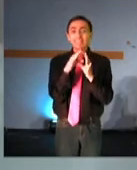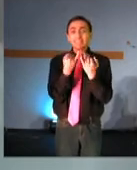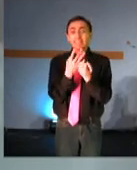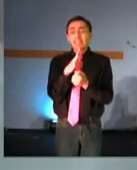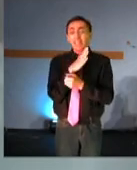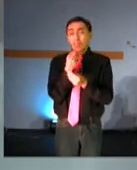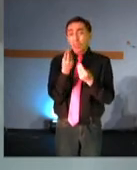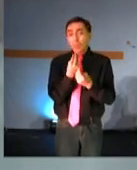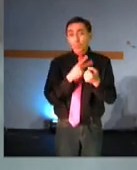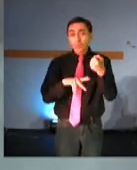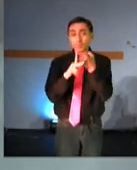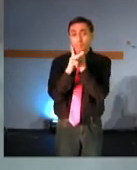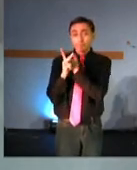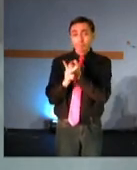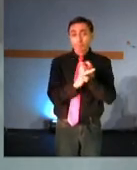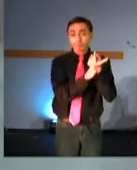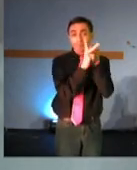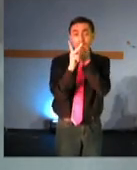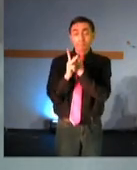países.